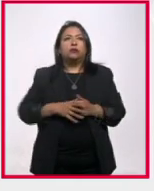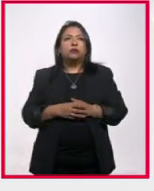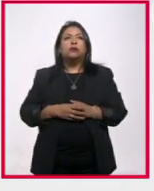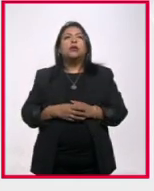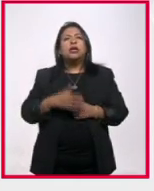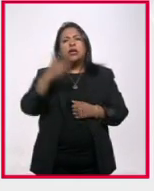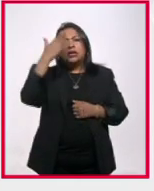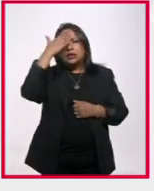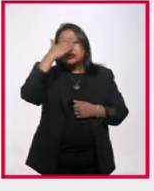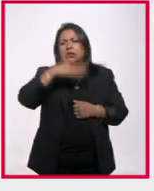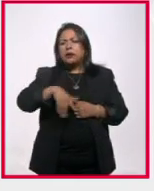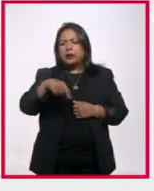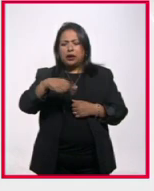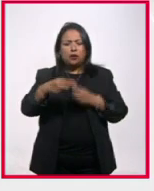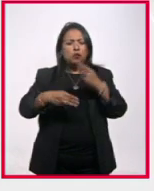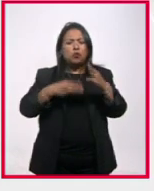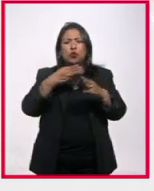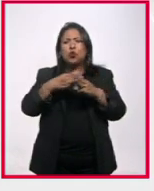saber a qué veniste a este mundo,